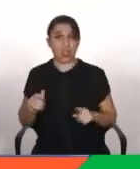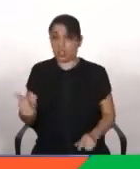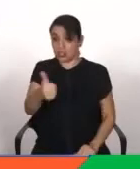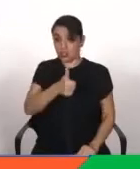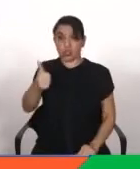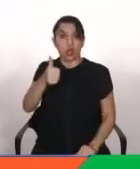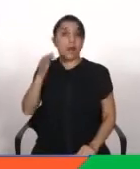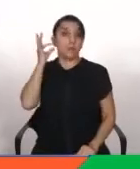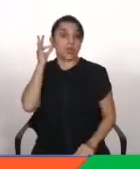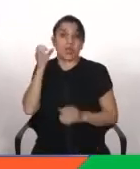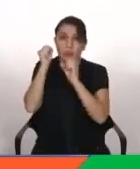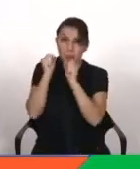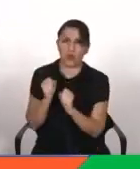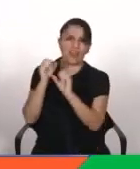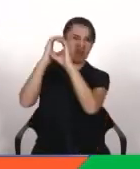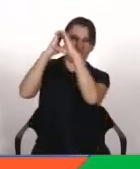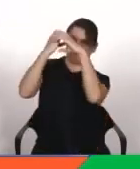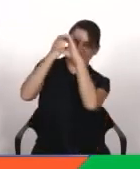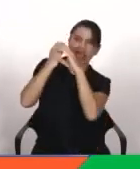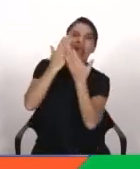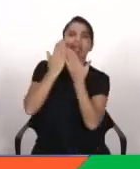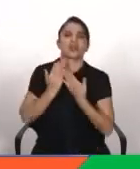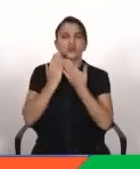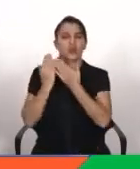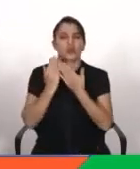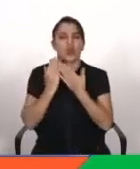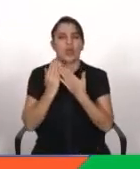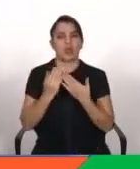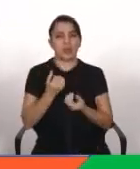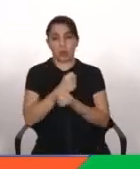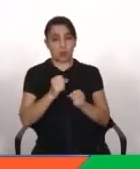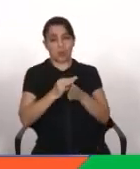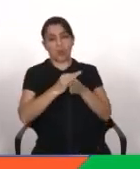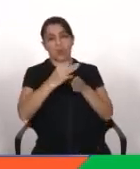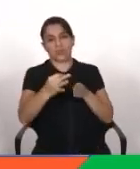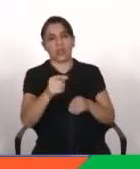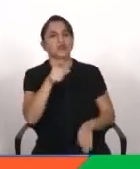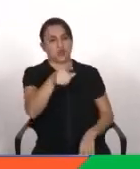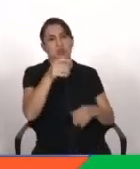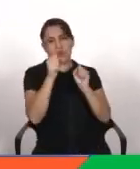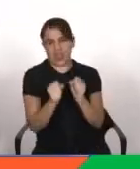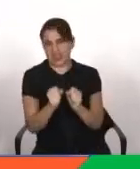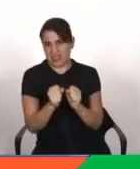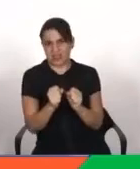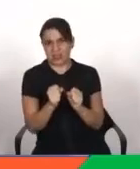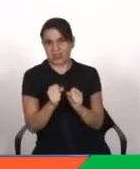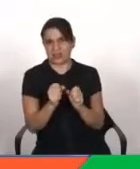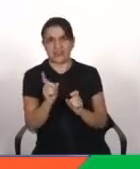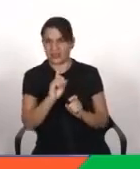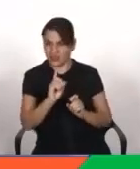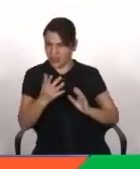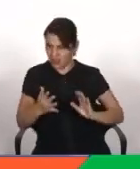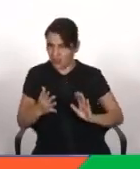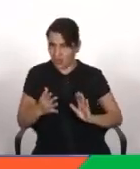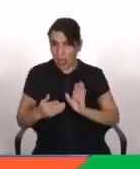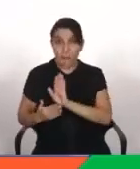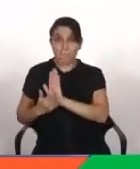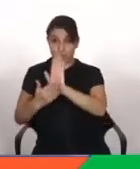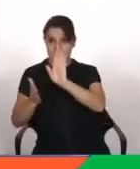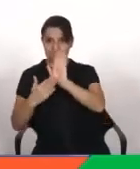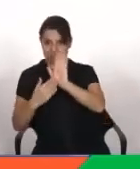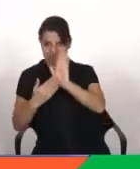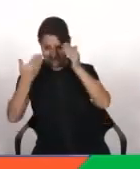que lo más importante, más que una frase, o sea, uno puede decirle, sí, tú puedes hacerlo, tú puedes ser astrónoma, es mostrarle también que otras